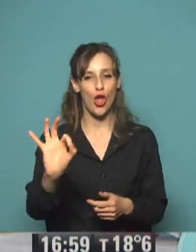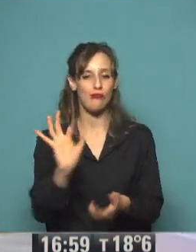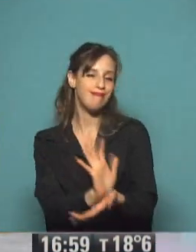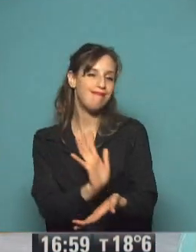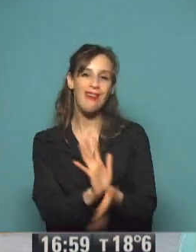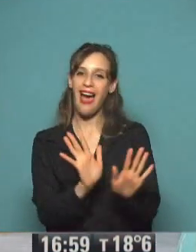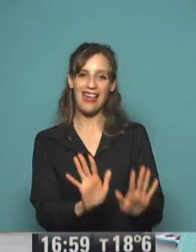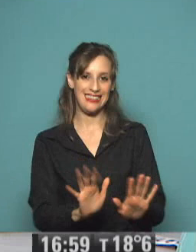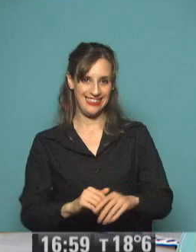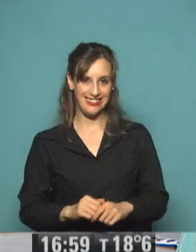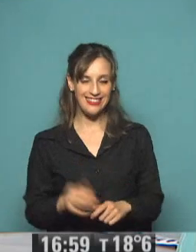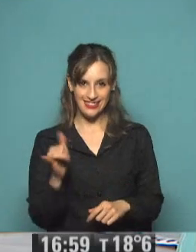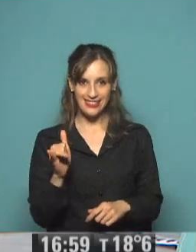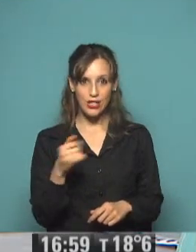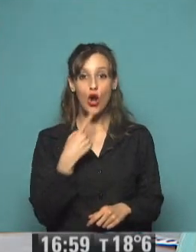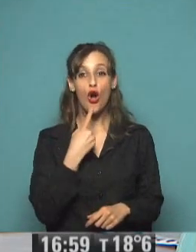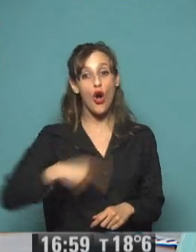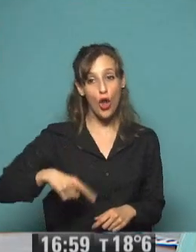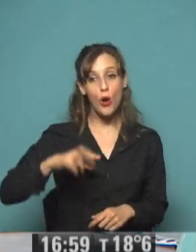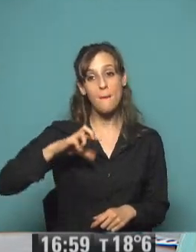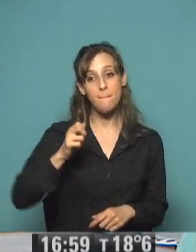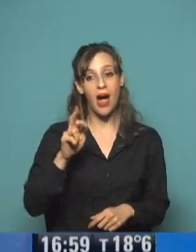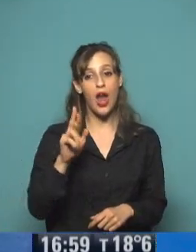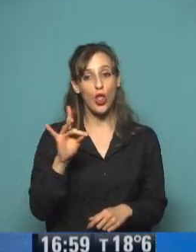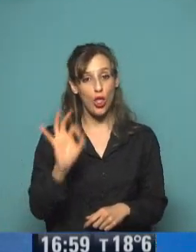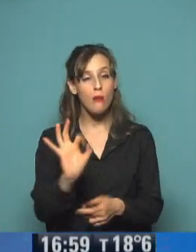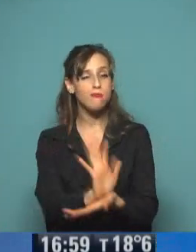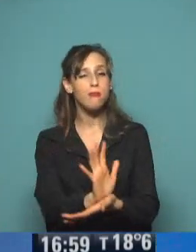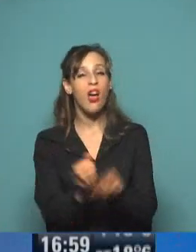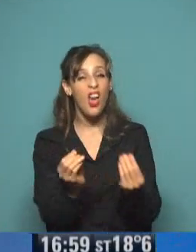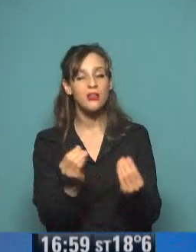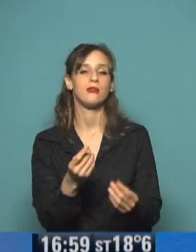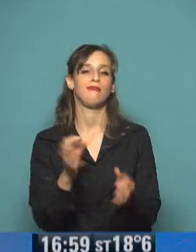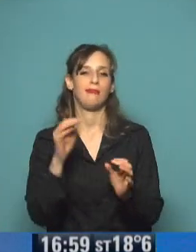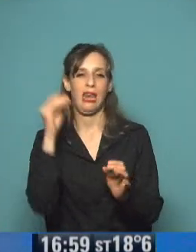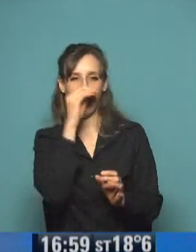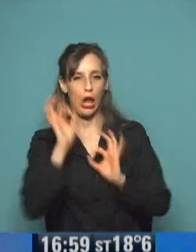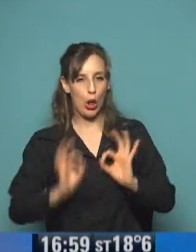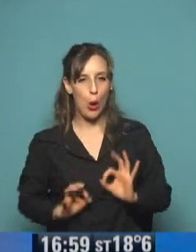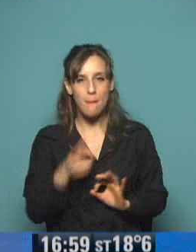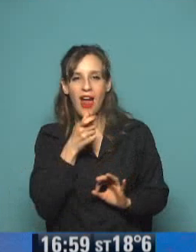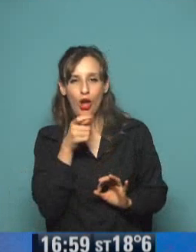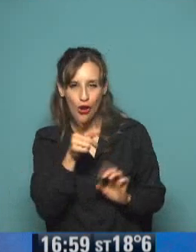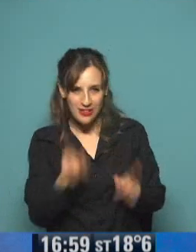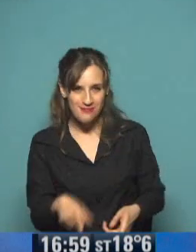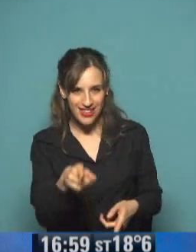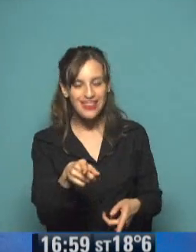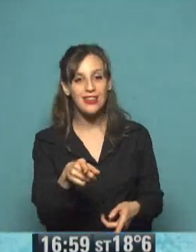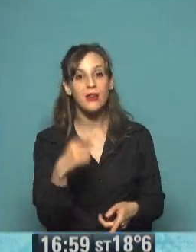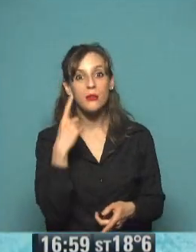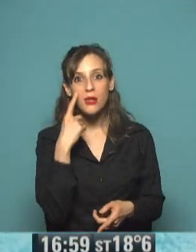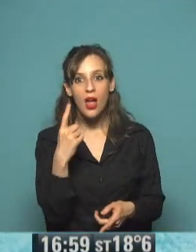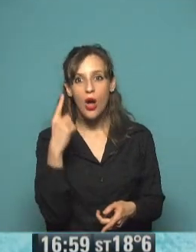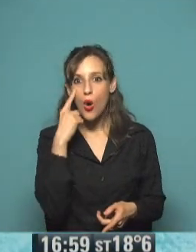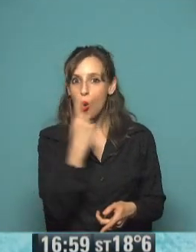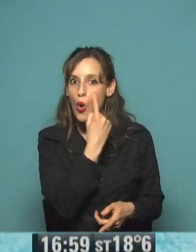podemos decir que es de color pardo, tiene manchas negras, eso ya lo habíamos puesto. Pero miren bien, ¿no? Cómo tiene el contorno de